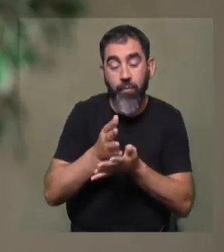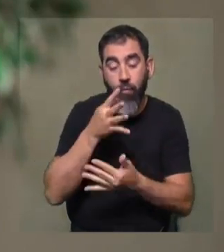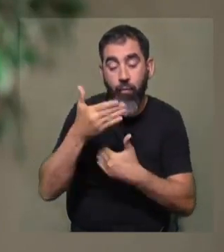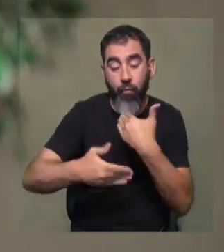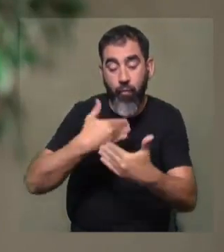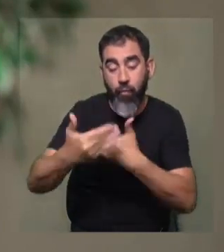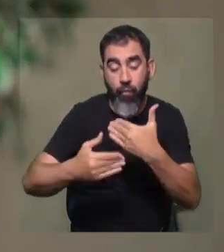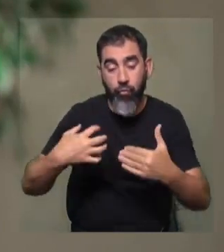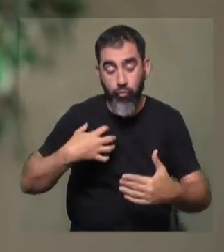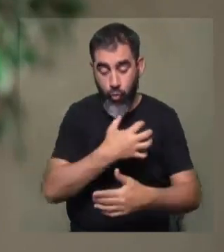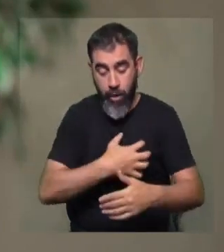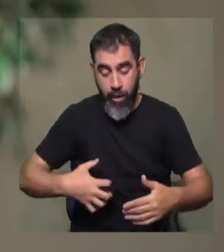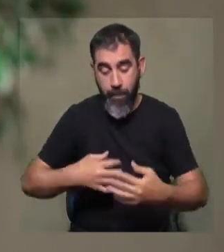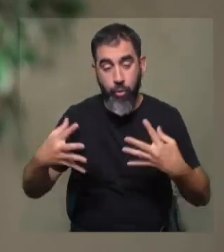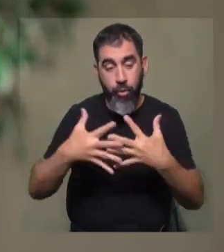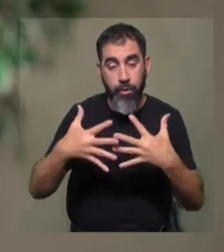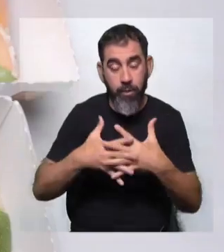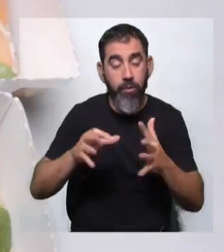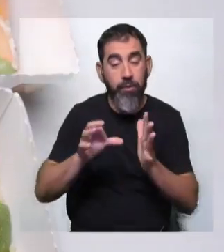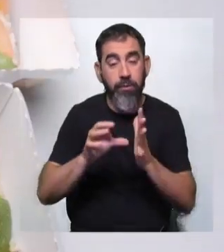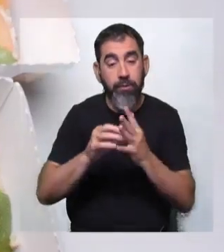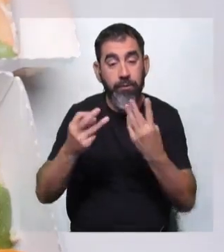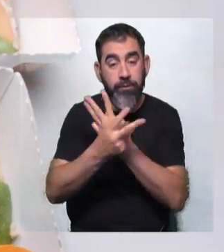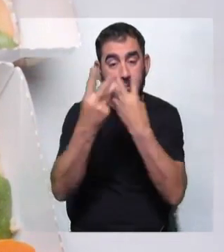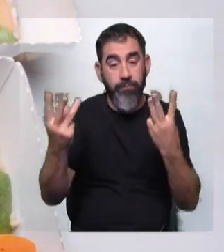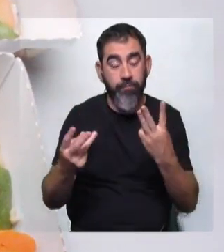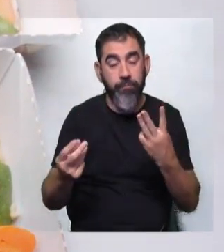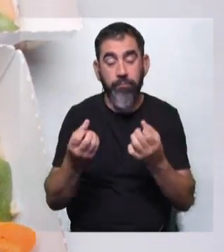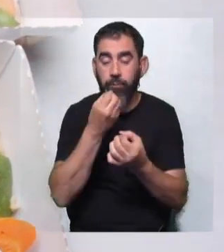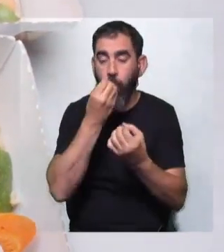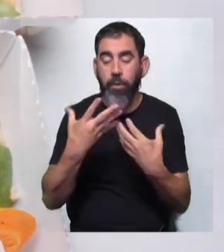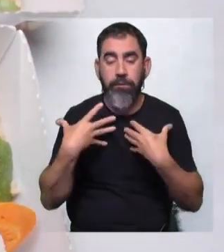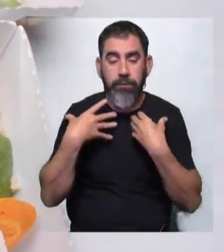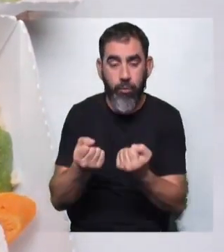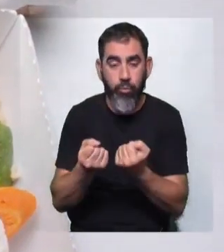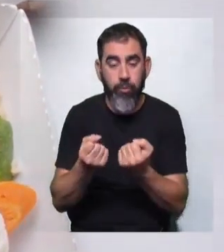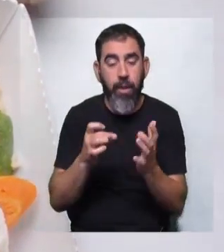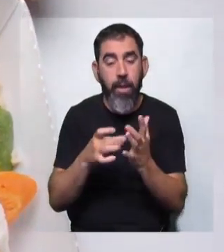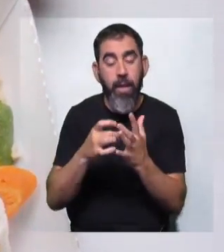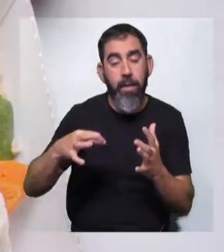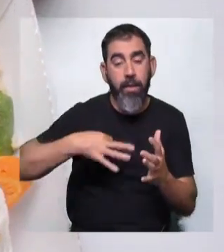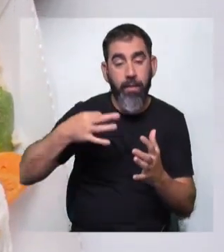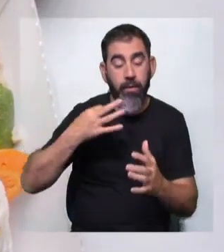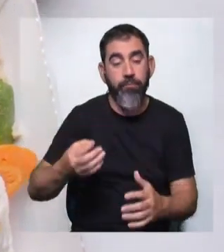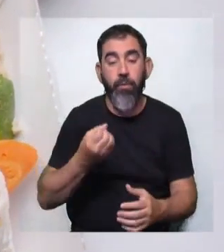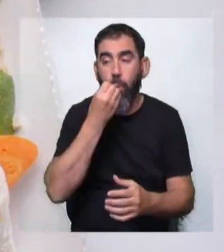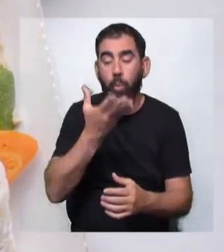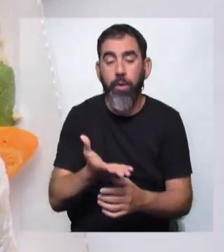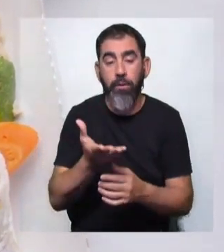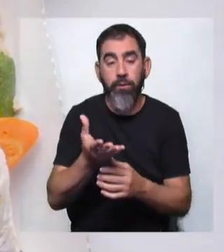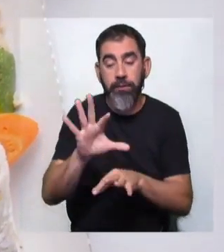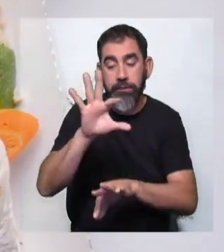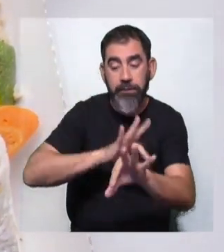funcionamiento de todos los órganos, tejidos y sistemas del organismo para tener un buen estado de salud y una buena calidad de vida. O sea, una buena